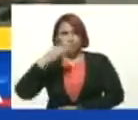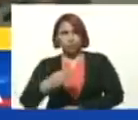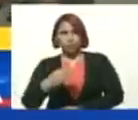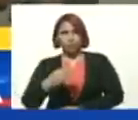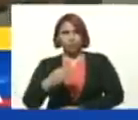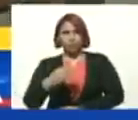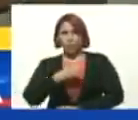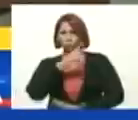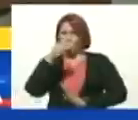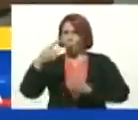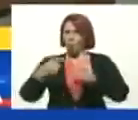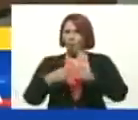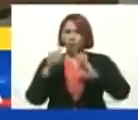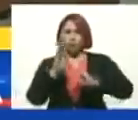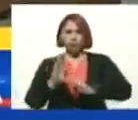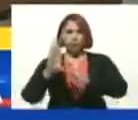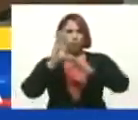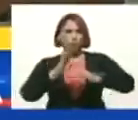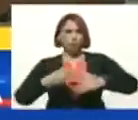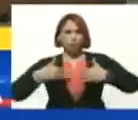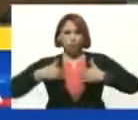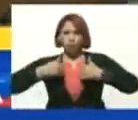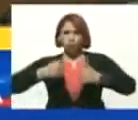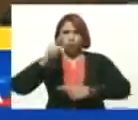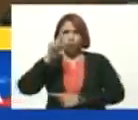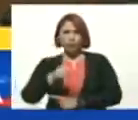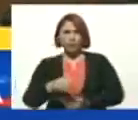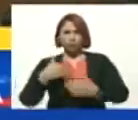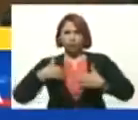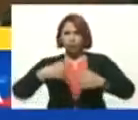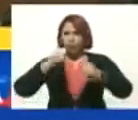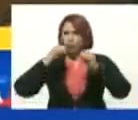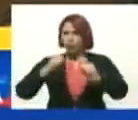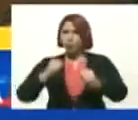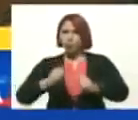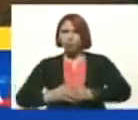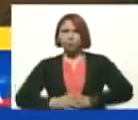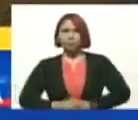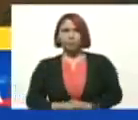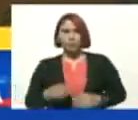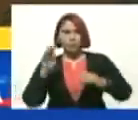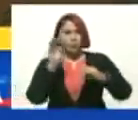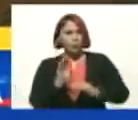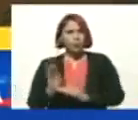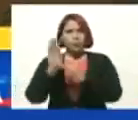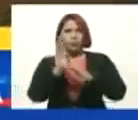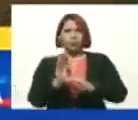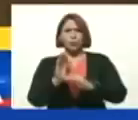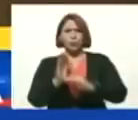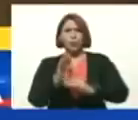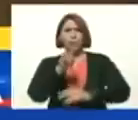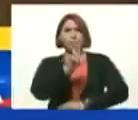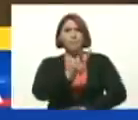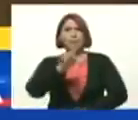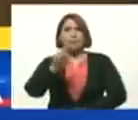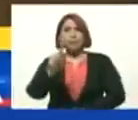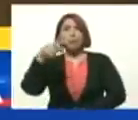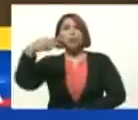íntegramente. La bioseguridad, la seguridad, la protección. 21 de